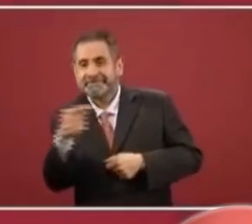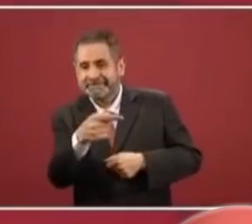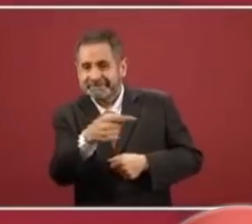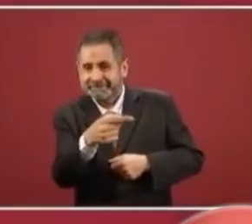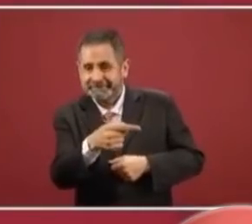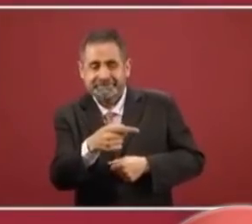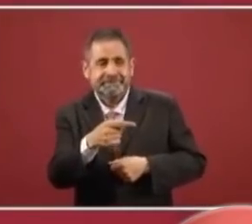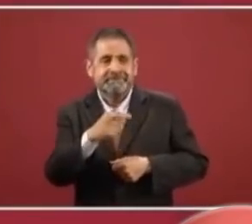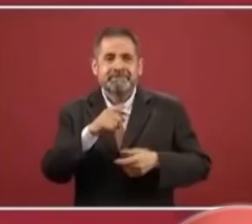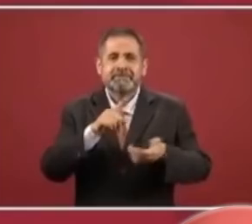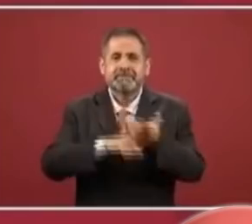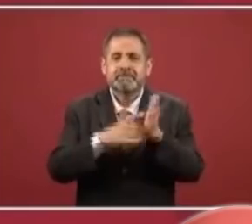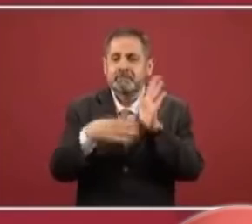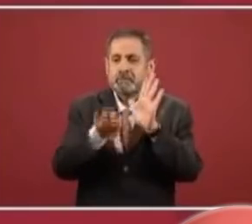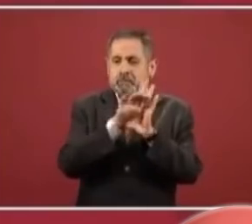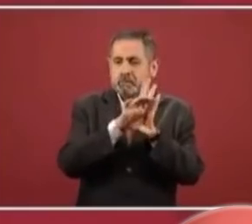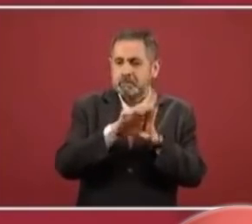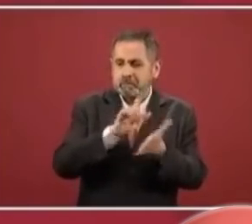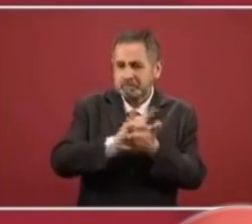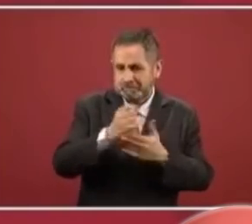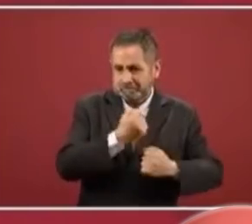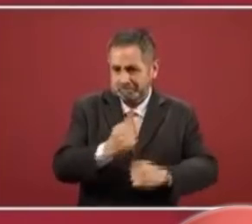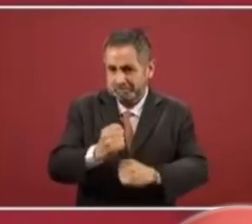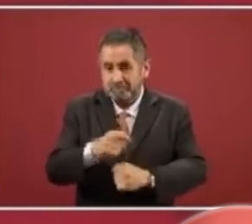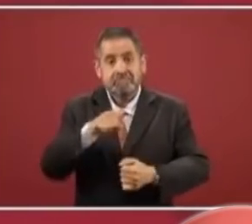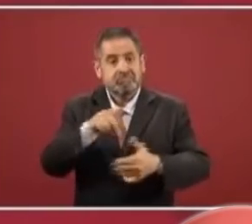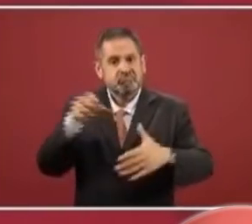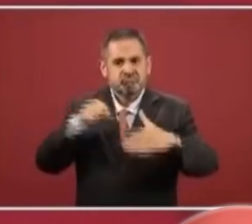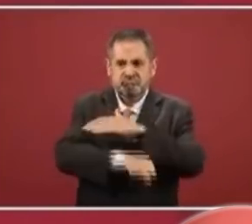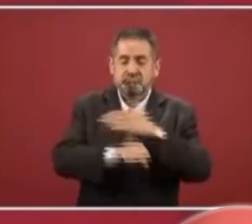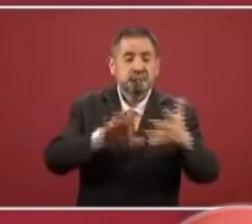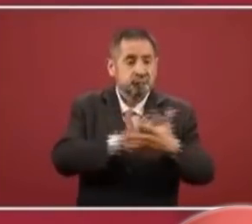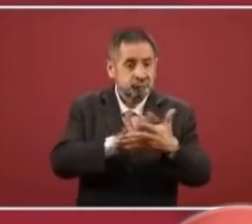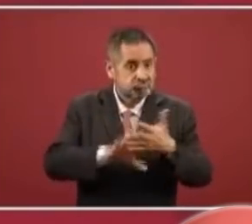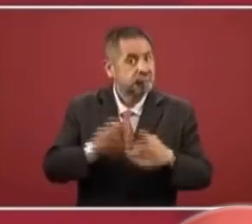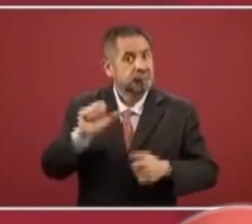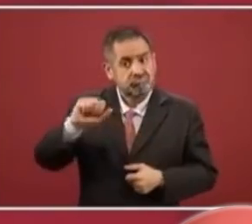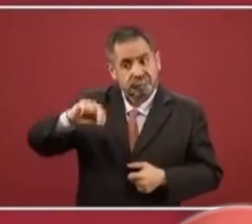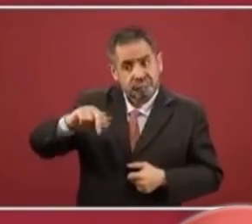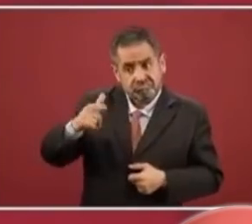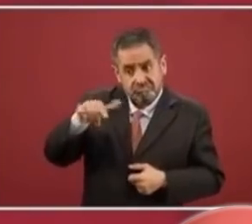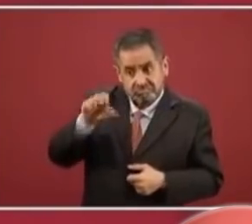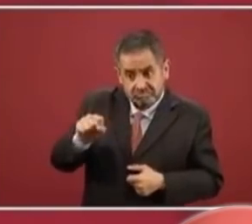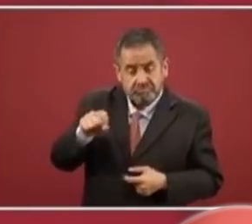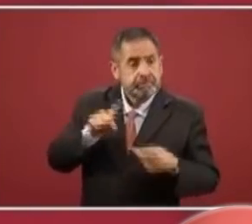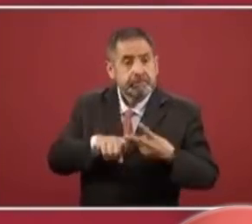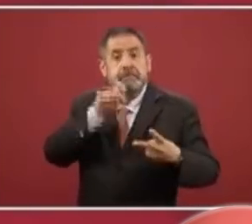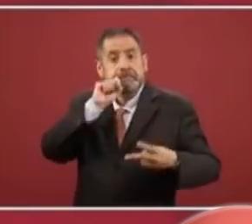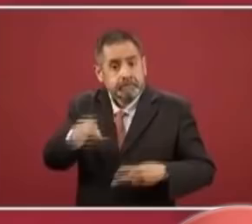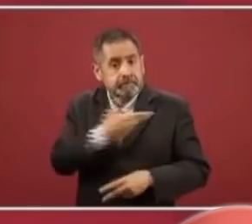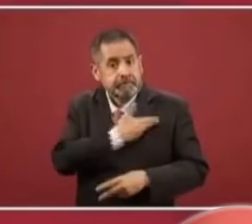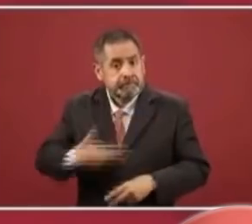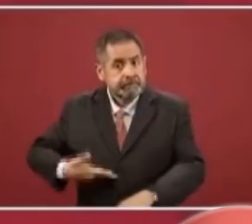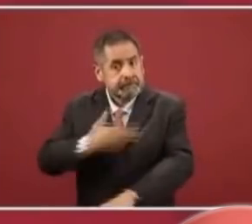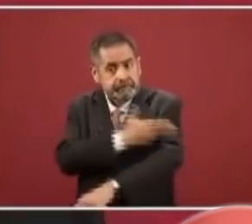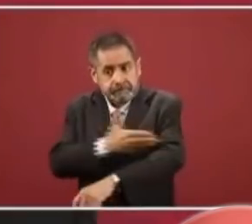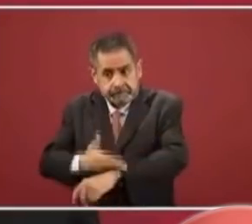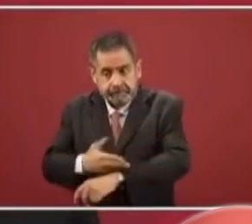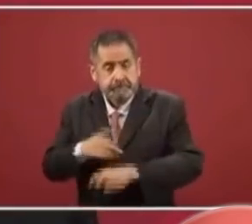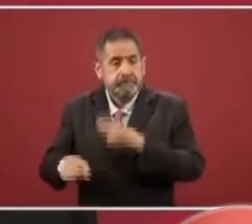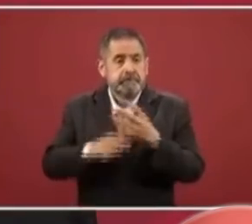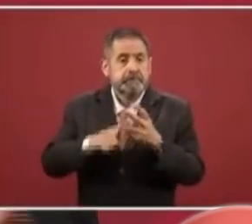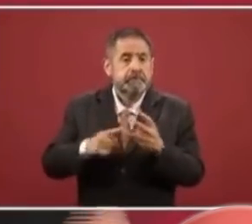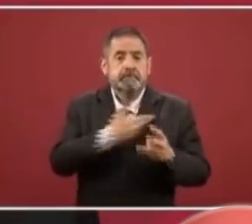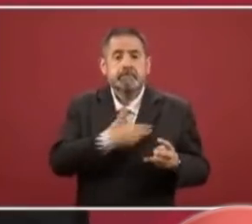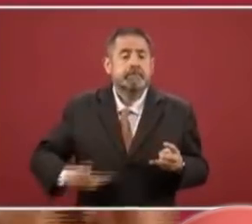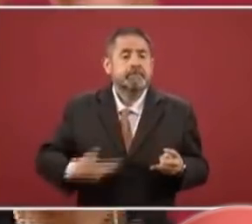presos el general Ángeles, ahí estuvo el presidente Madero, el